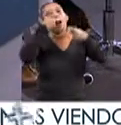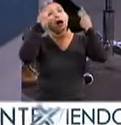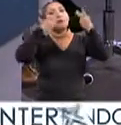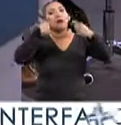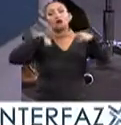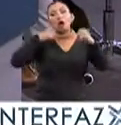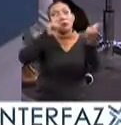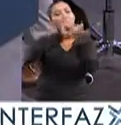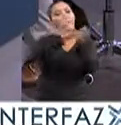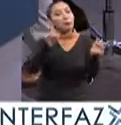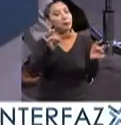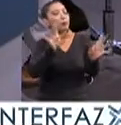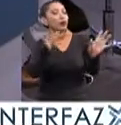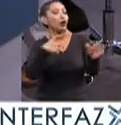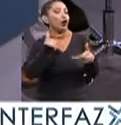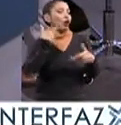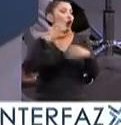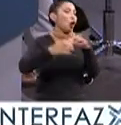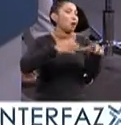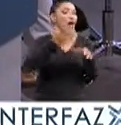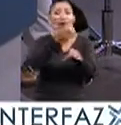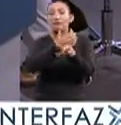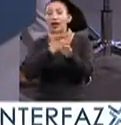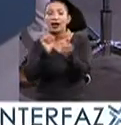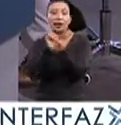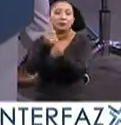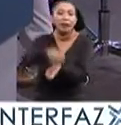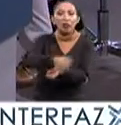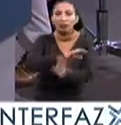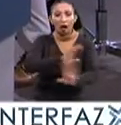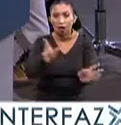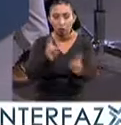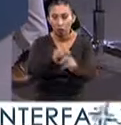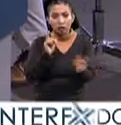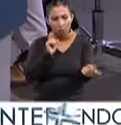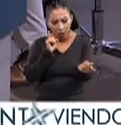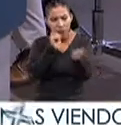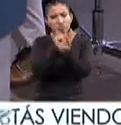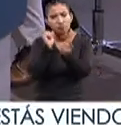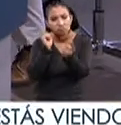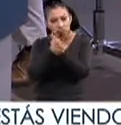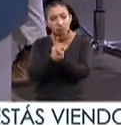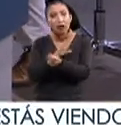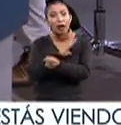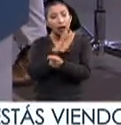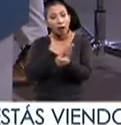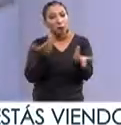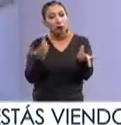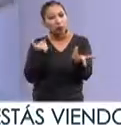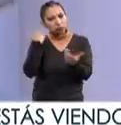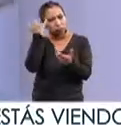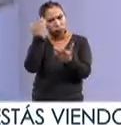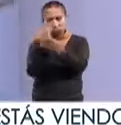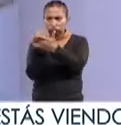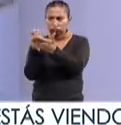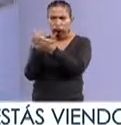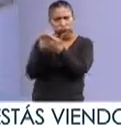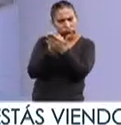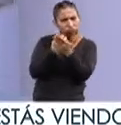de que me lo encuentro en el centro comercial o en un café y me saluda, sino que, por ejemplo, tuvo posturas muy